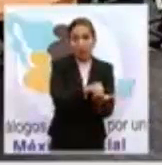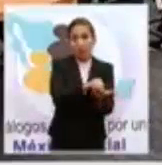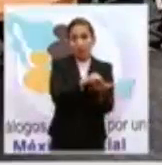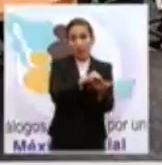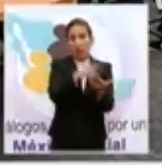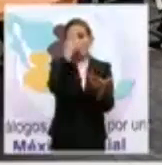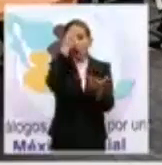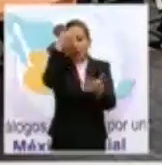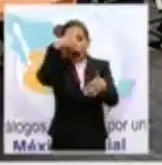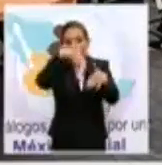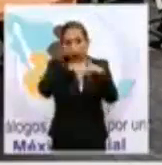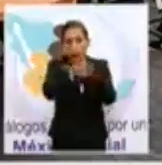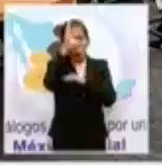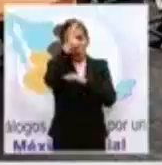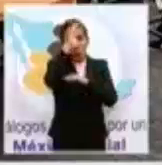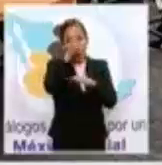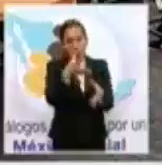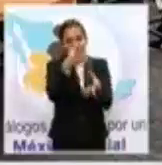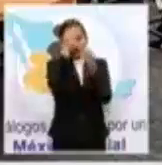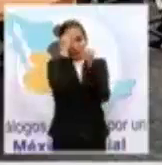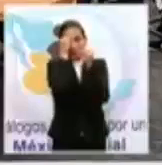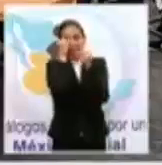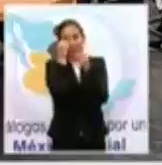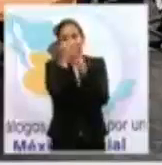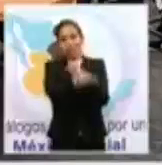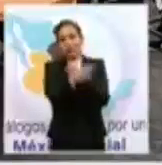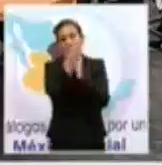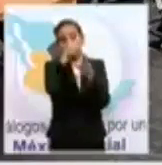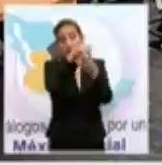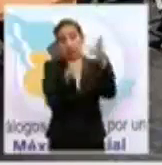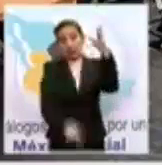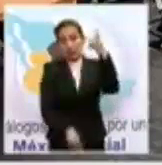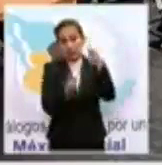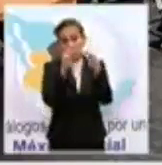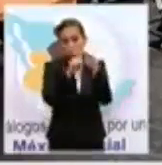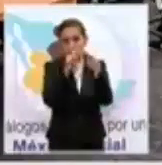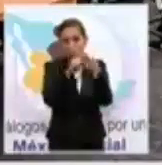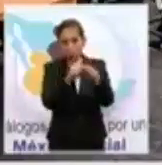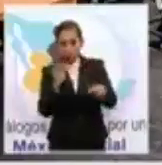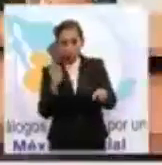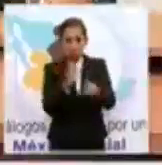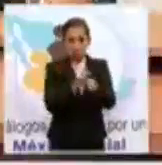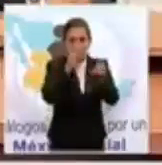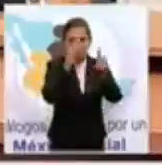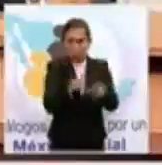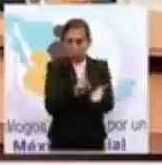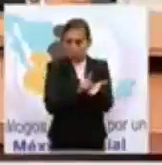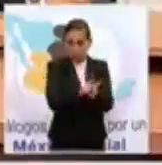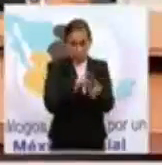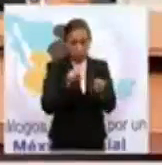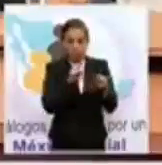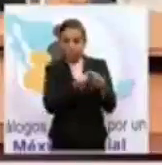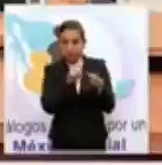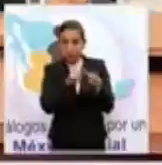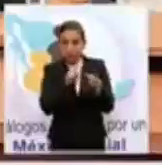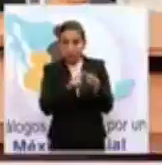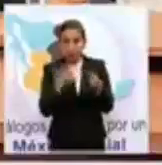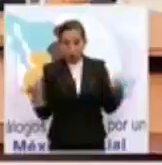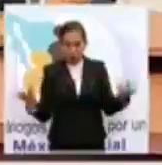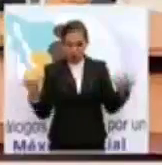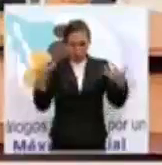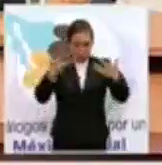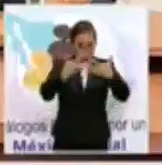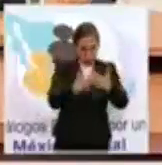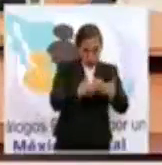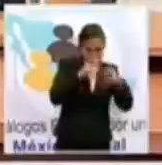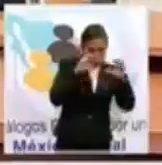de acceso a la cultura tendría que pensar, creo que en tres dimensiones: uno, en el fortalecimiento real de este derecho; dos, en articularlo